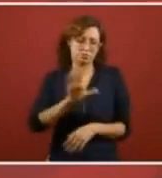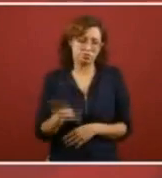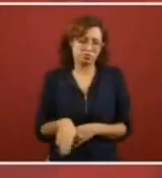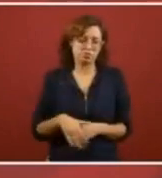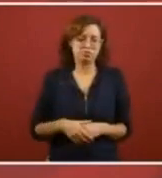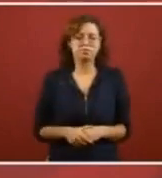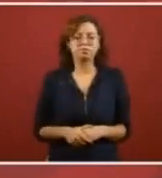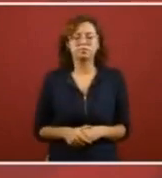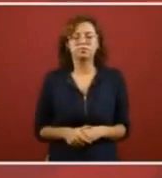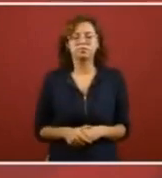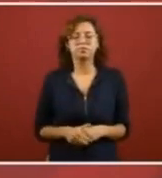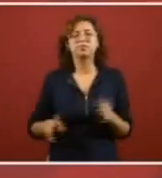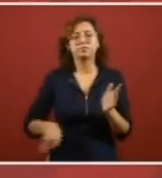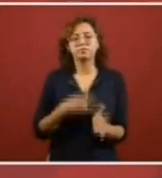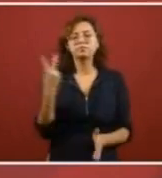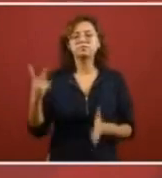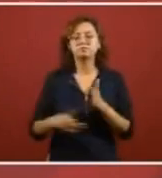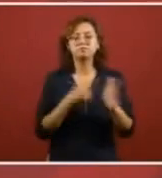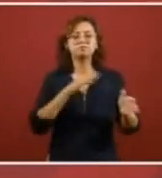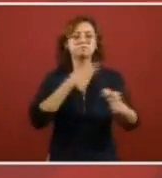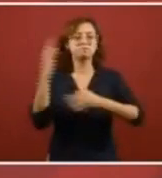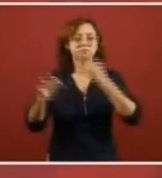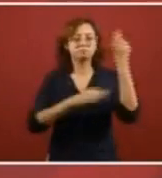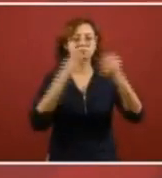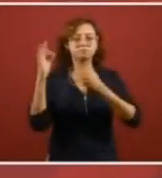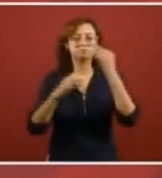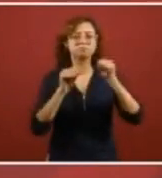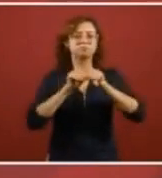y se transmitían mensajes